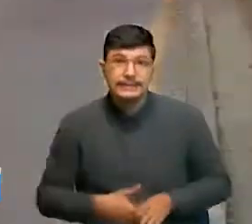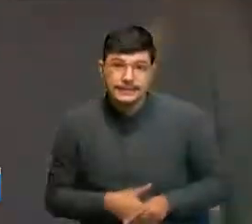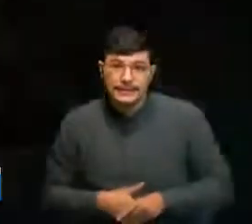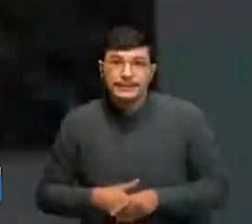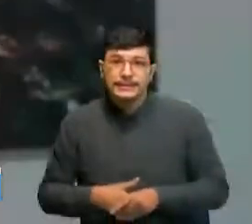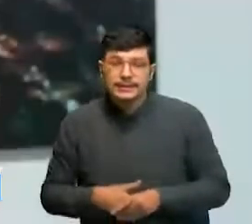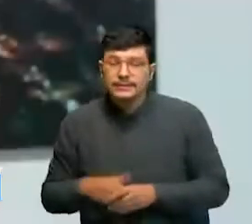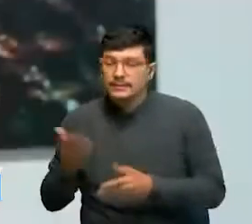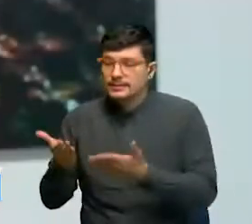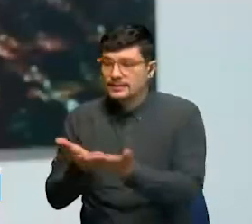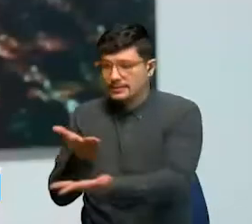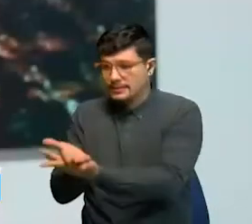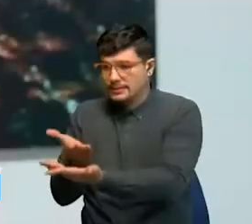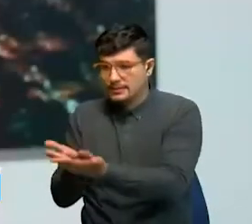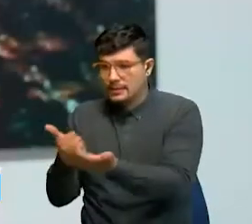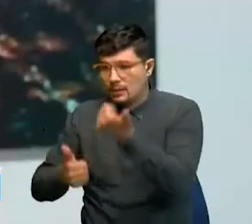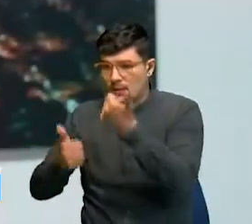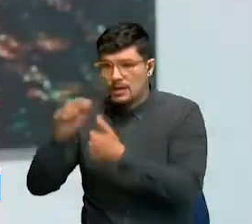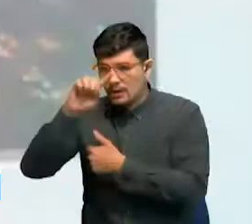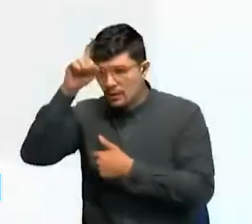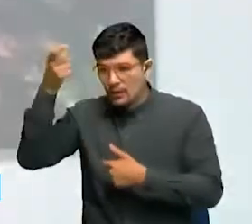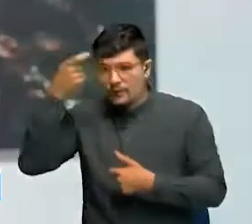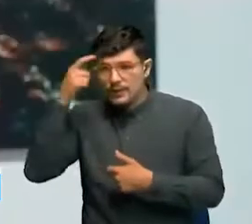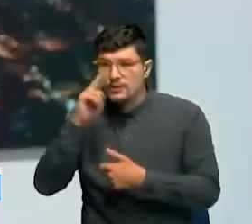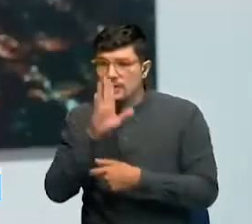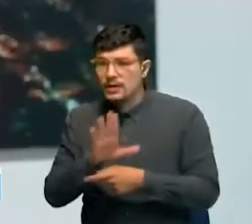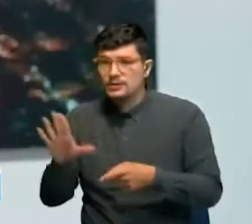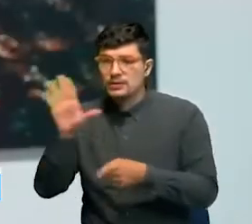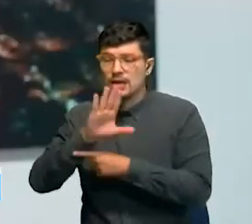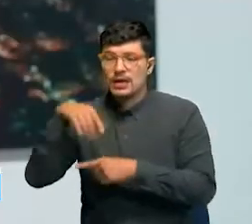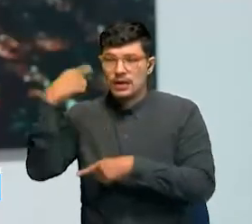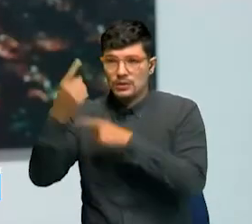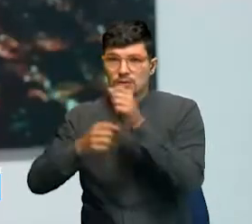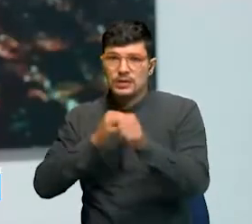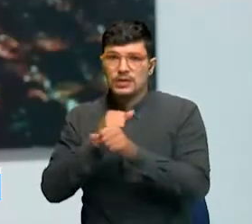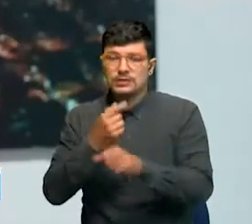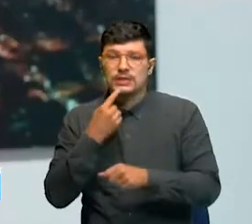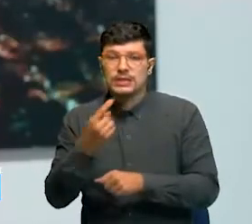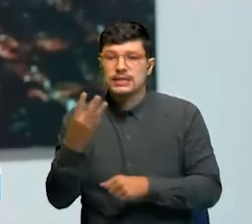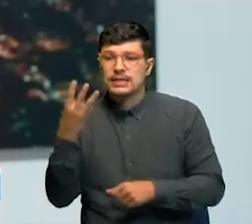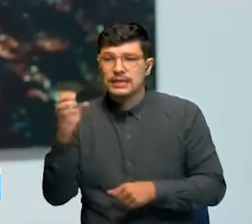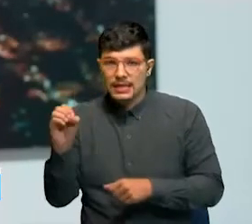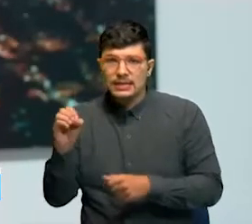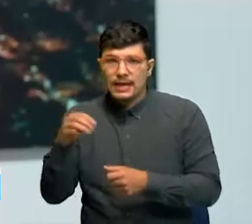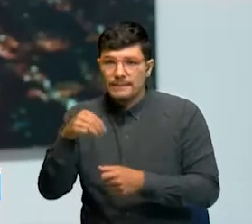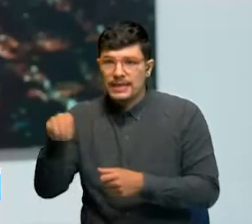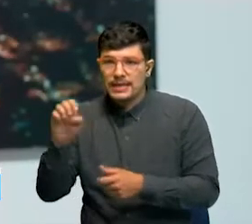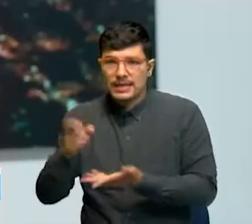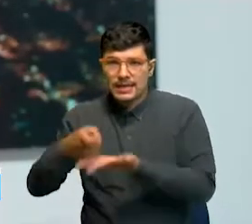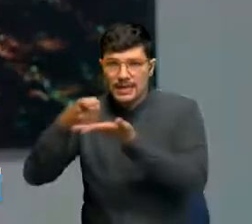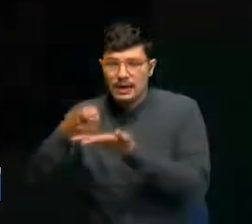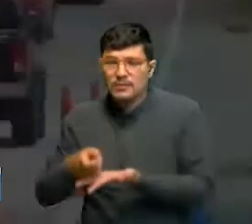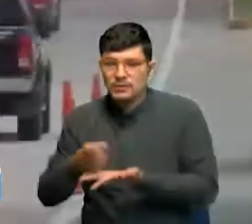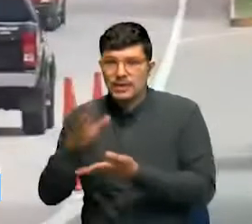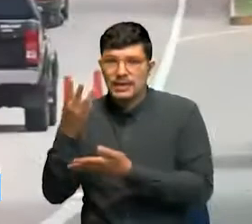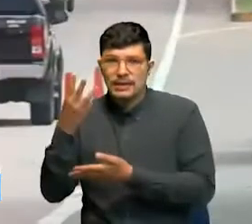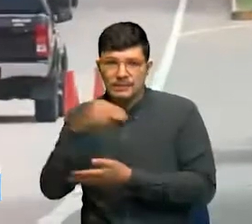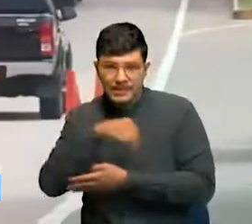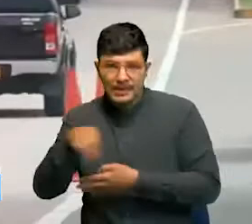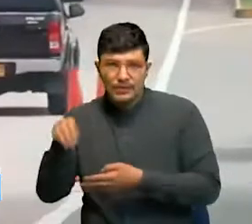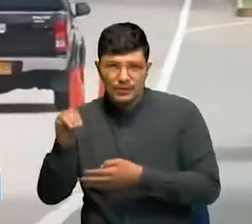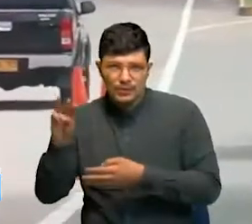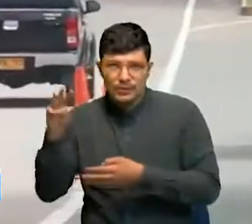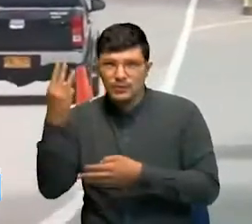La propuesta que tiene el gobierno nacional en el 2020 es llegar a 30 miligramos por metro cúbico del aire. En los eventos